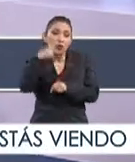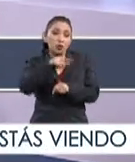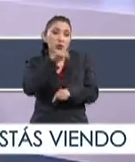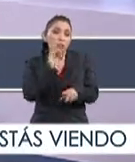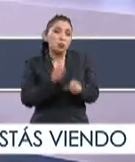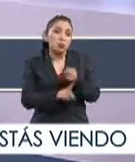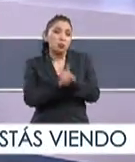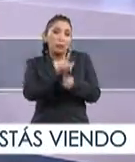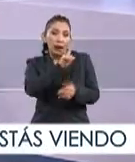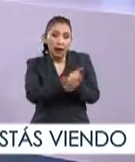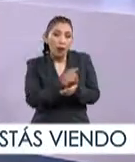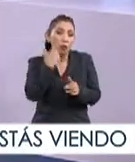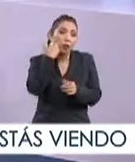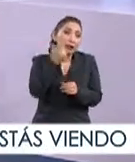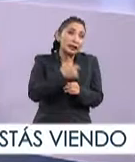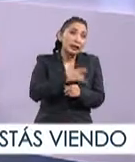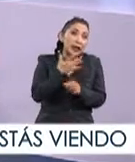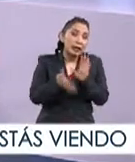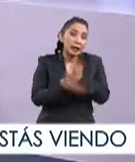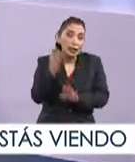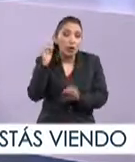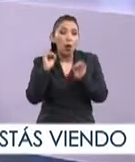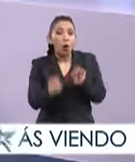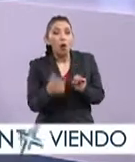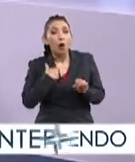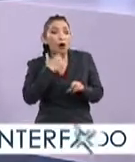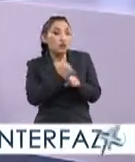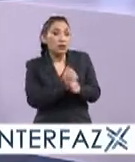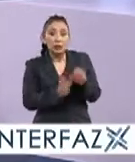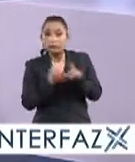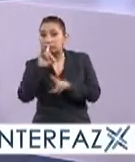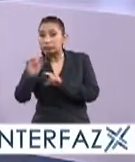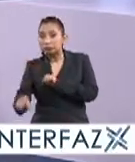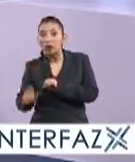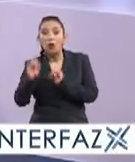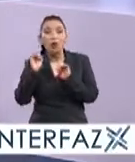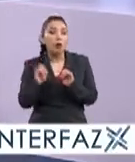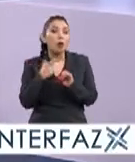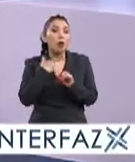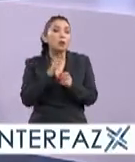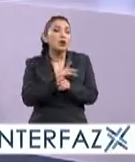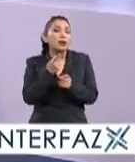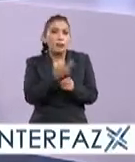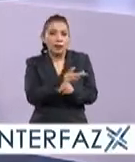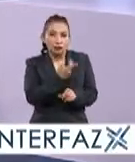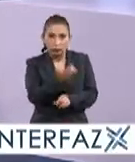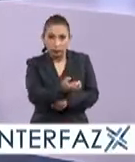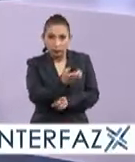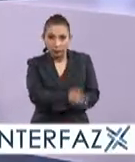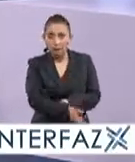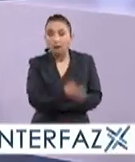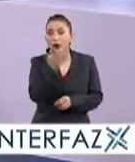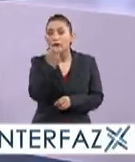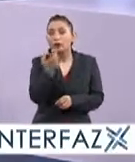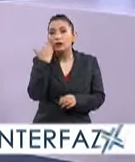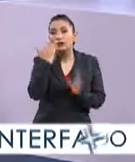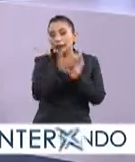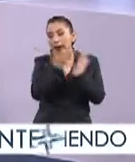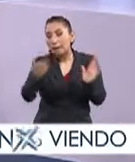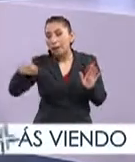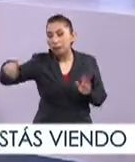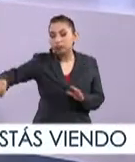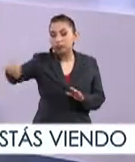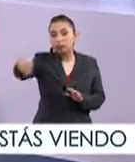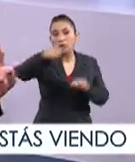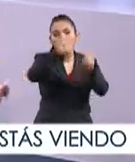jurídica, si sea voluntario o involuntario este desplazamiento o las causas en sí del desplazamiento, también la duración de